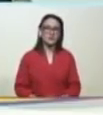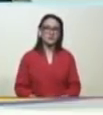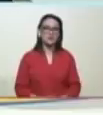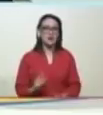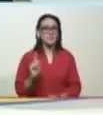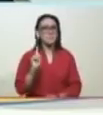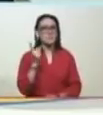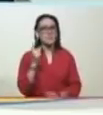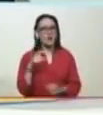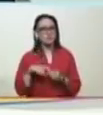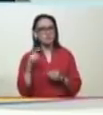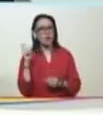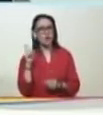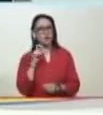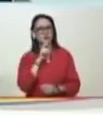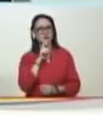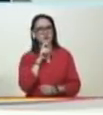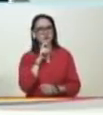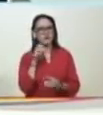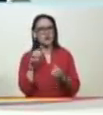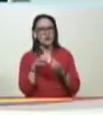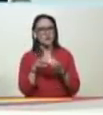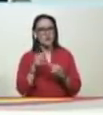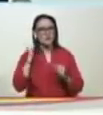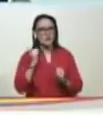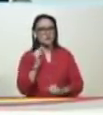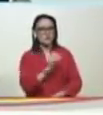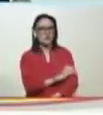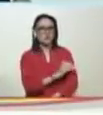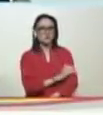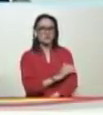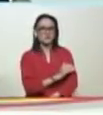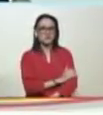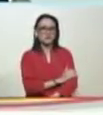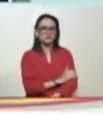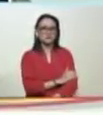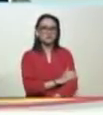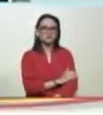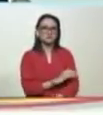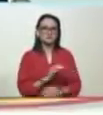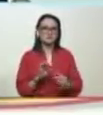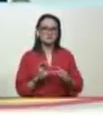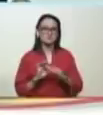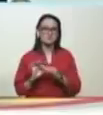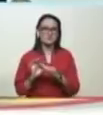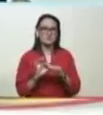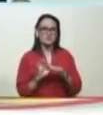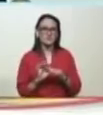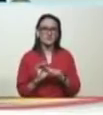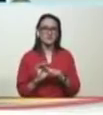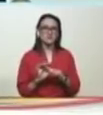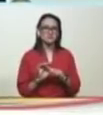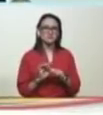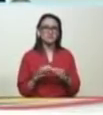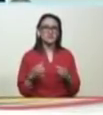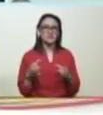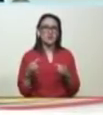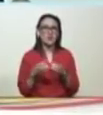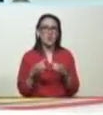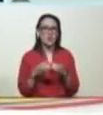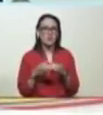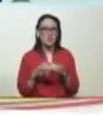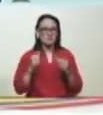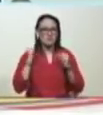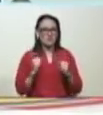El primero que se retiró fue el sector extremista, vinculado estrechamente a los grupos